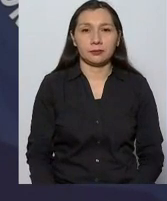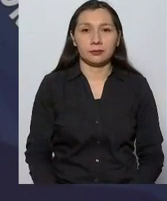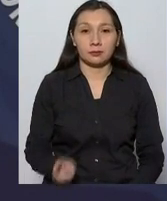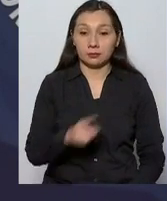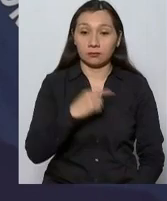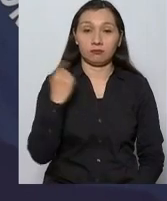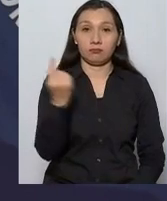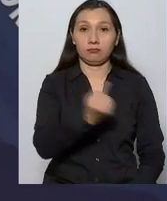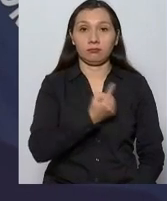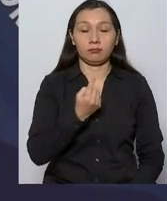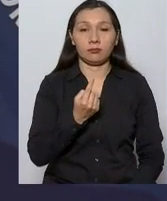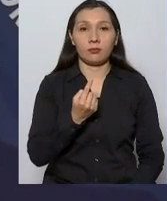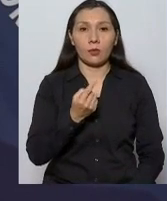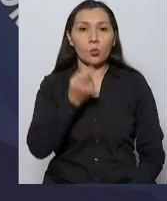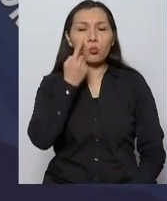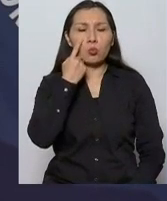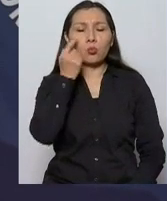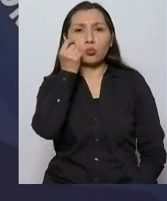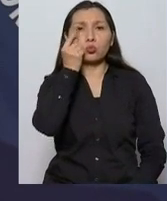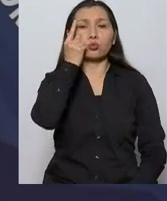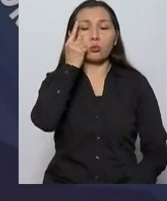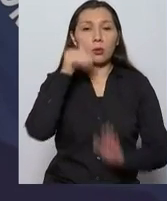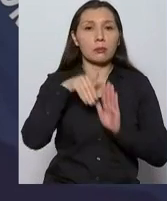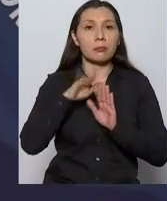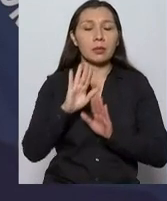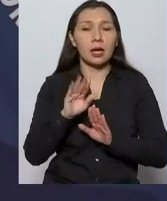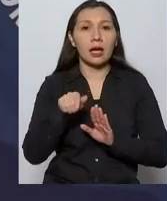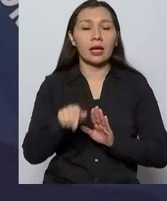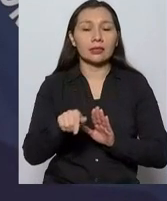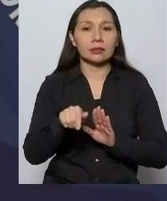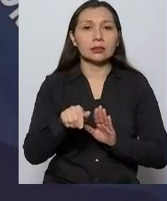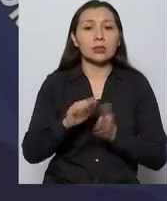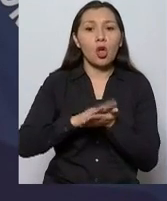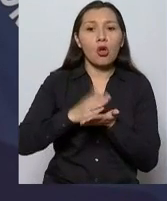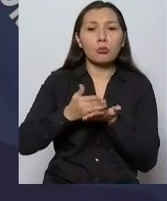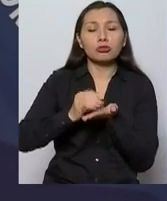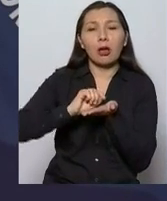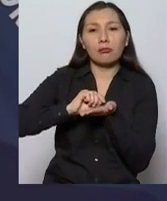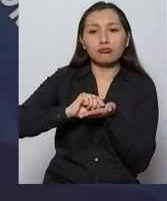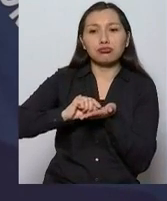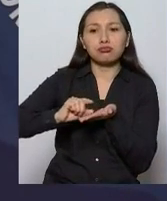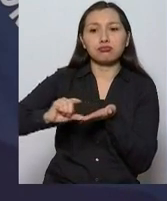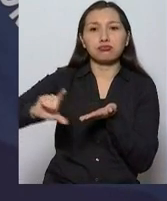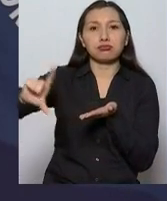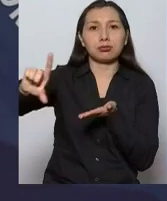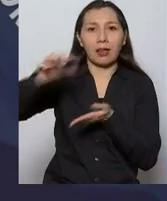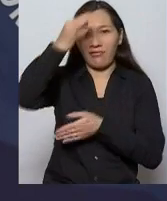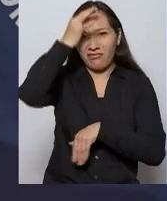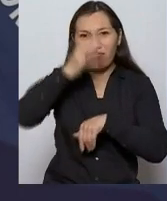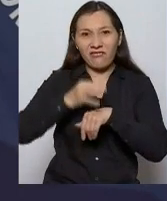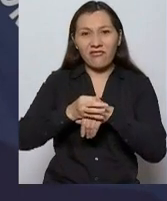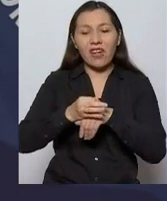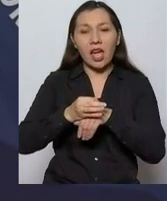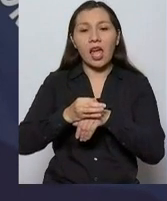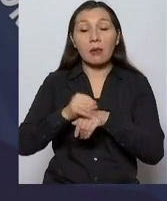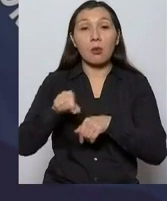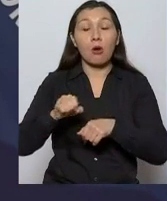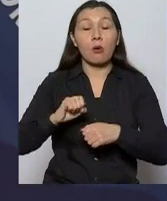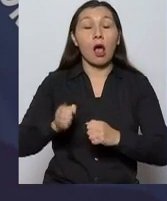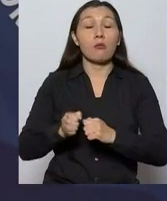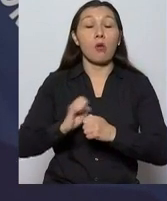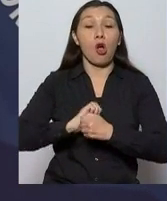hemos conocido más de la evolución de la enfermedad por